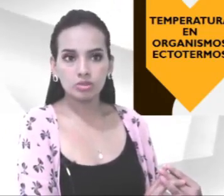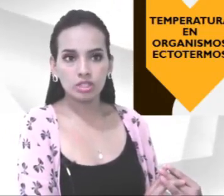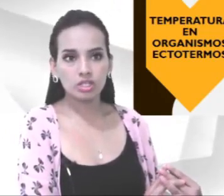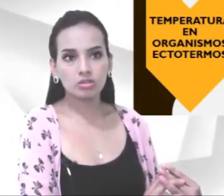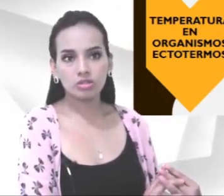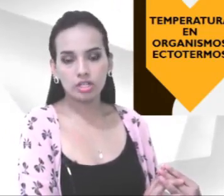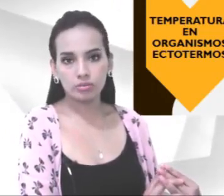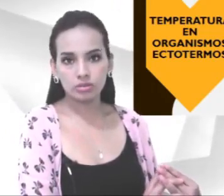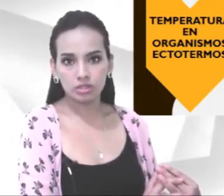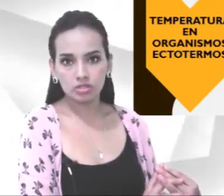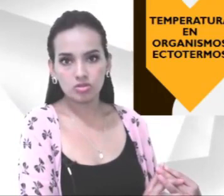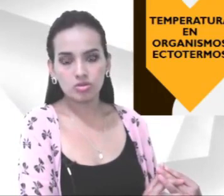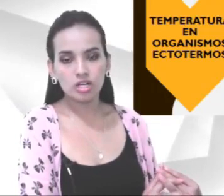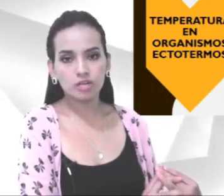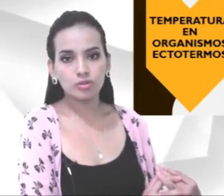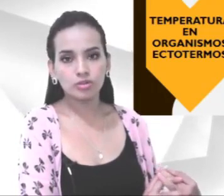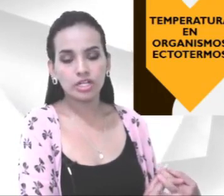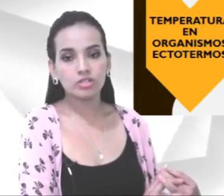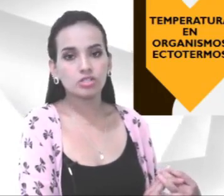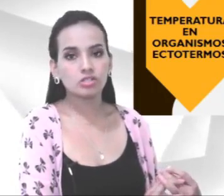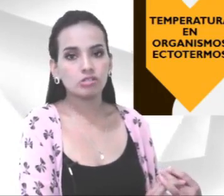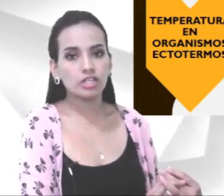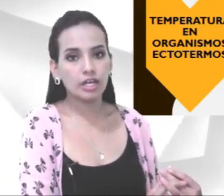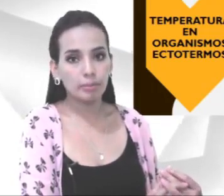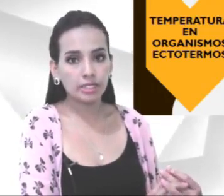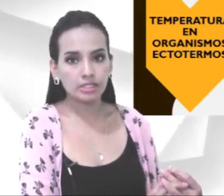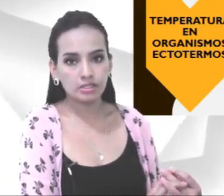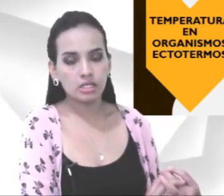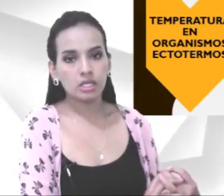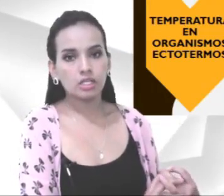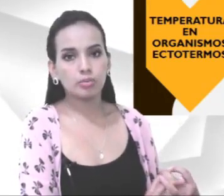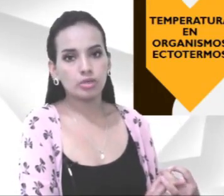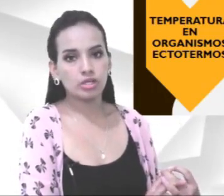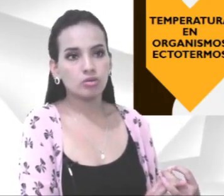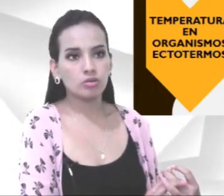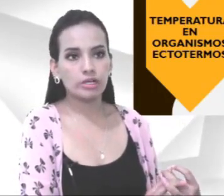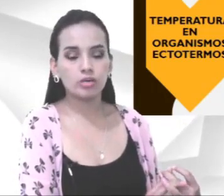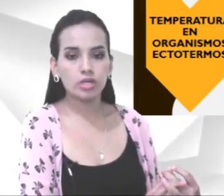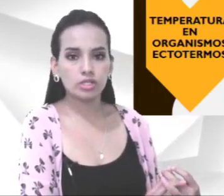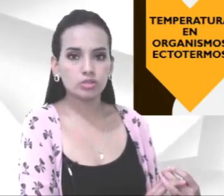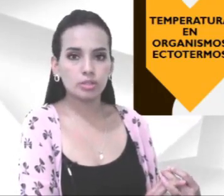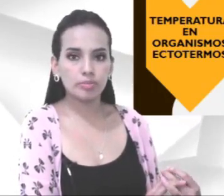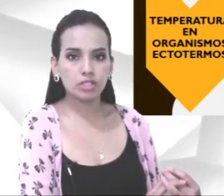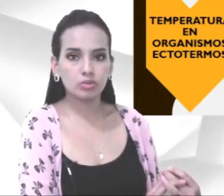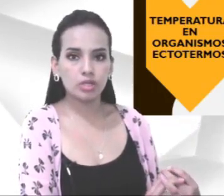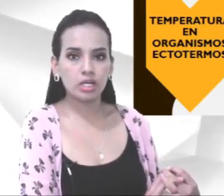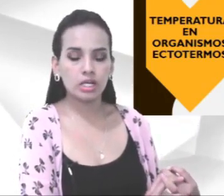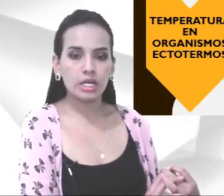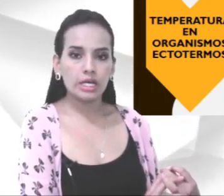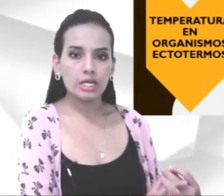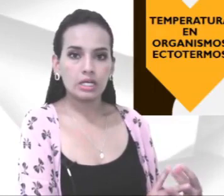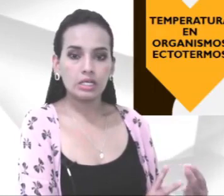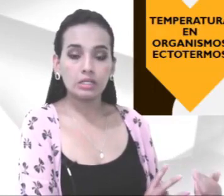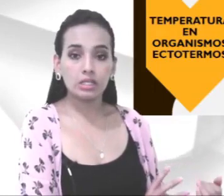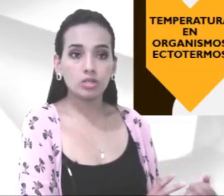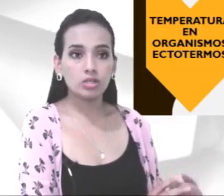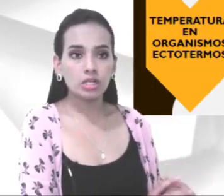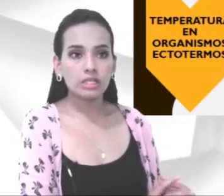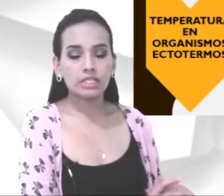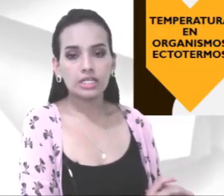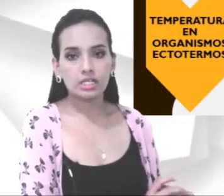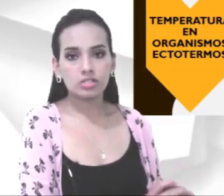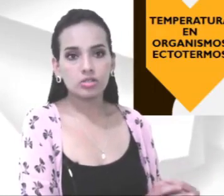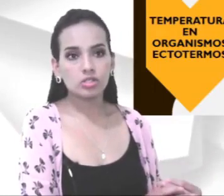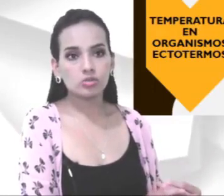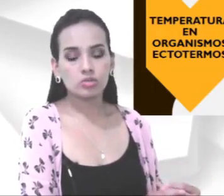organismos ectotermos estos organismos son aquellos que son incapaces de poder regular su temperatura interior